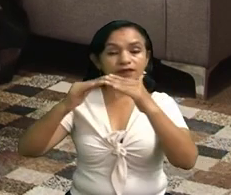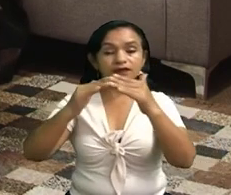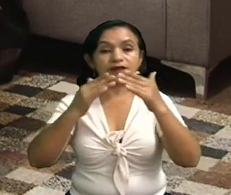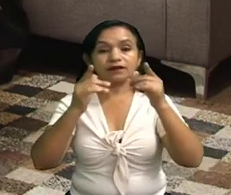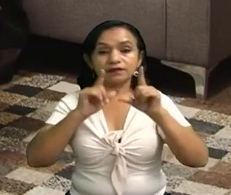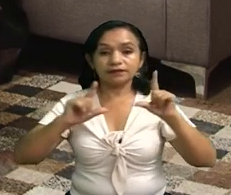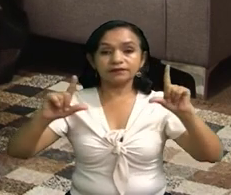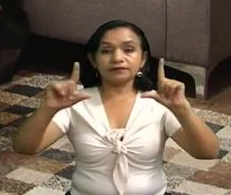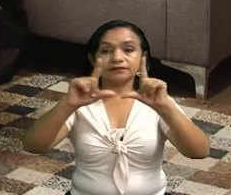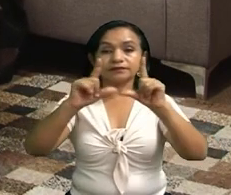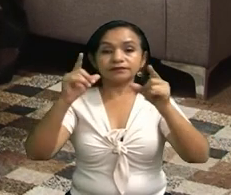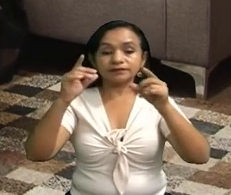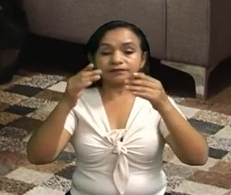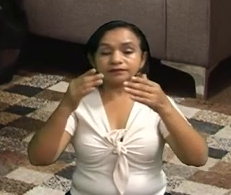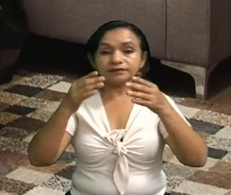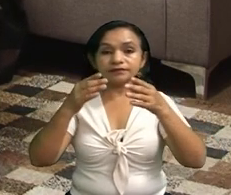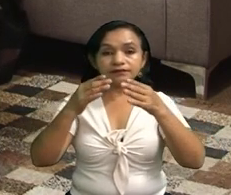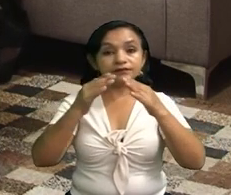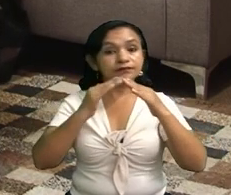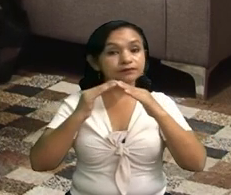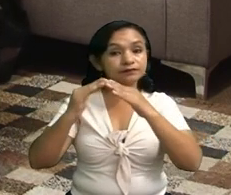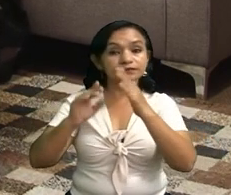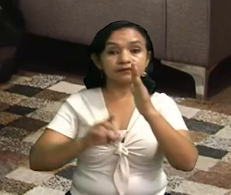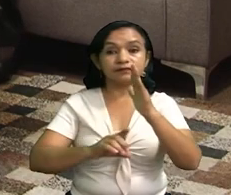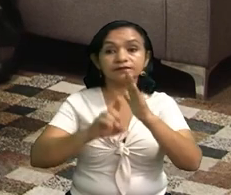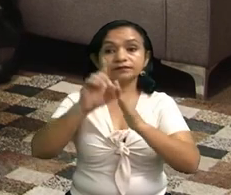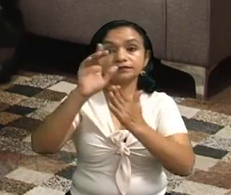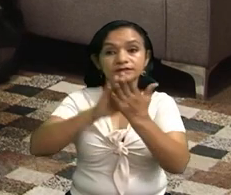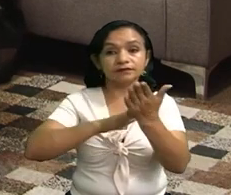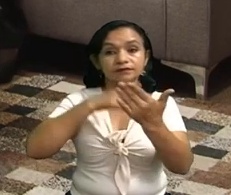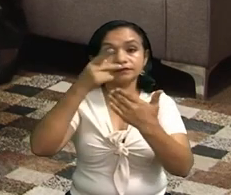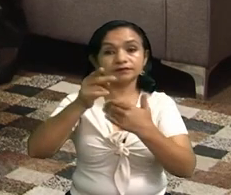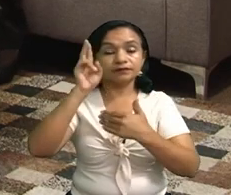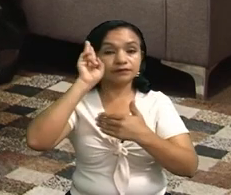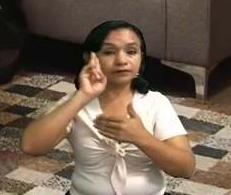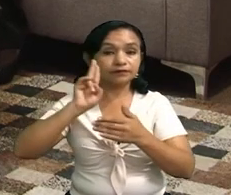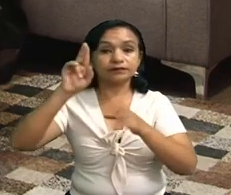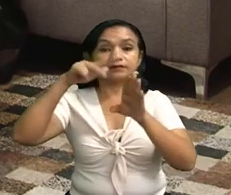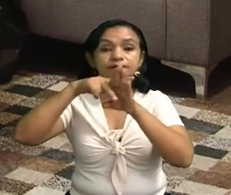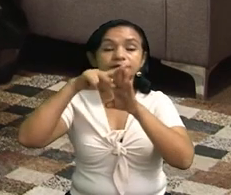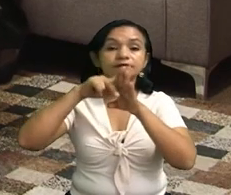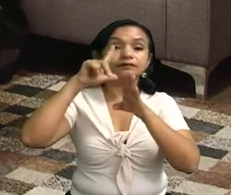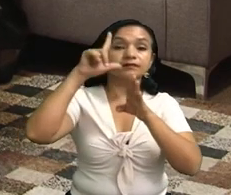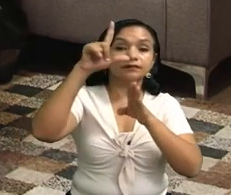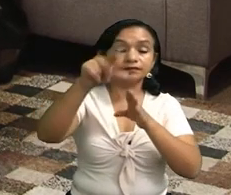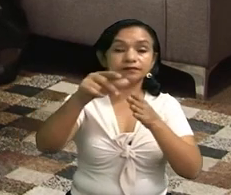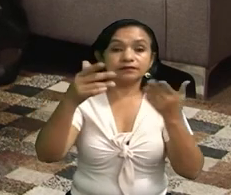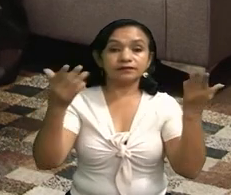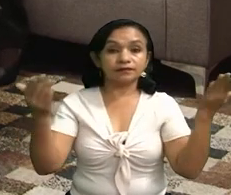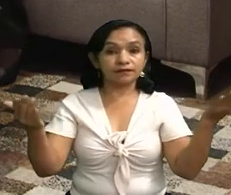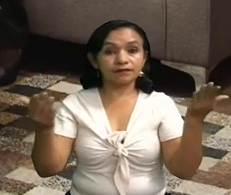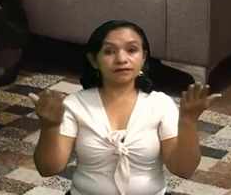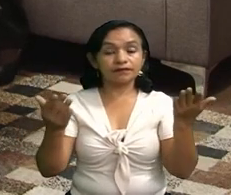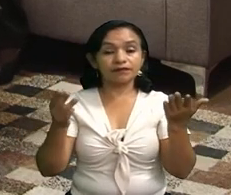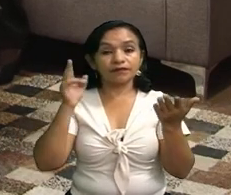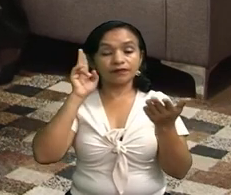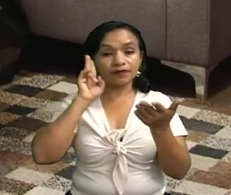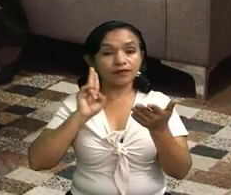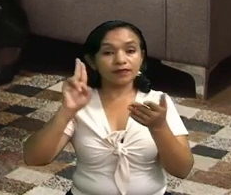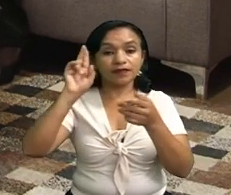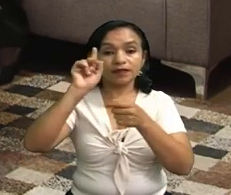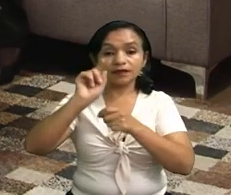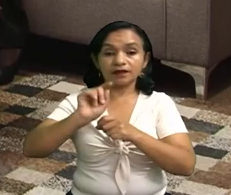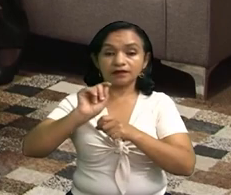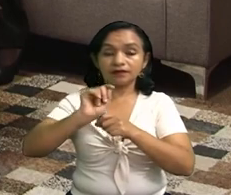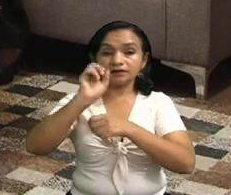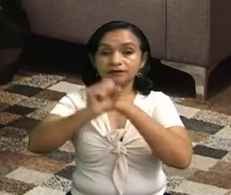territorio, desarrollar su comunidad. Pero también tenemos el programa de Universidad en el Campo, que el programa Universidad en el Campo de la UNAM Managua